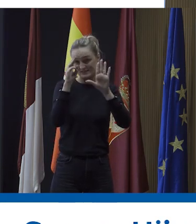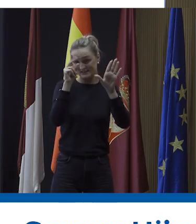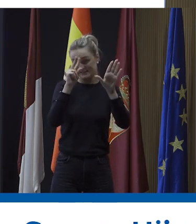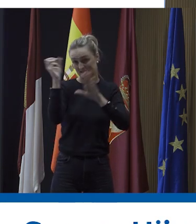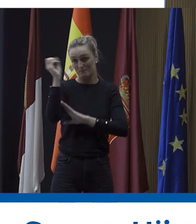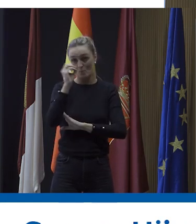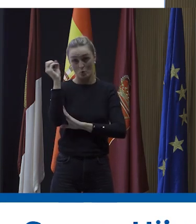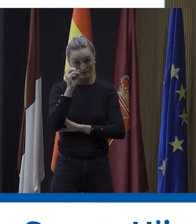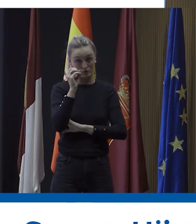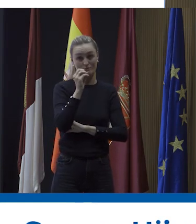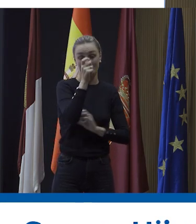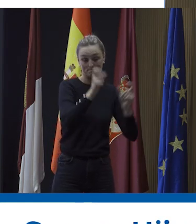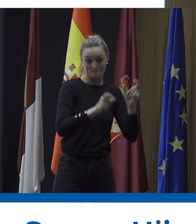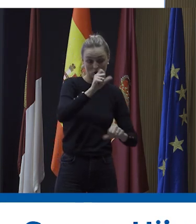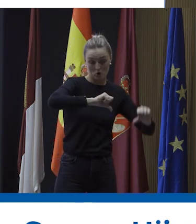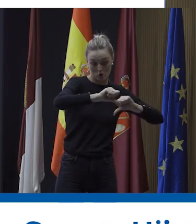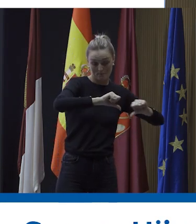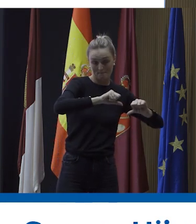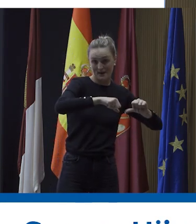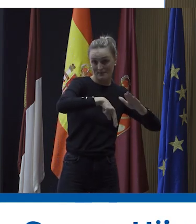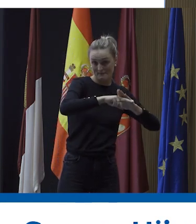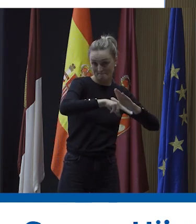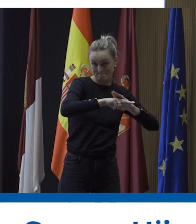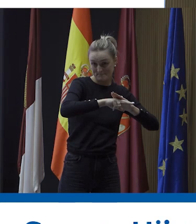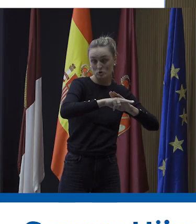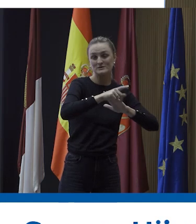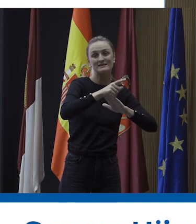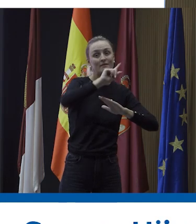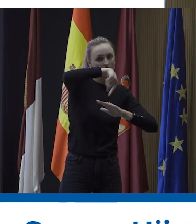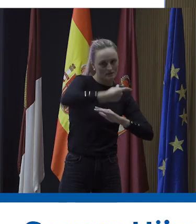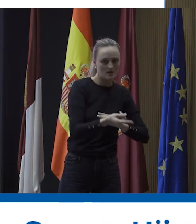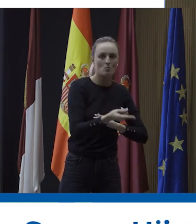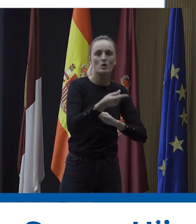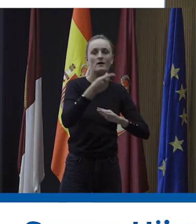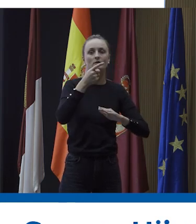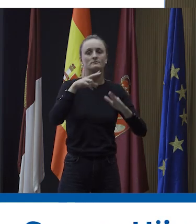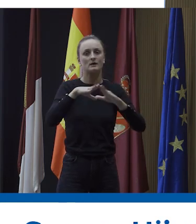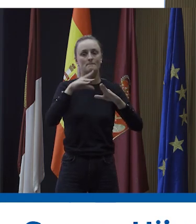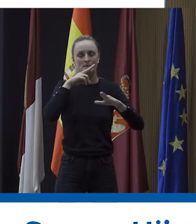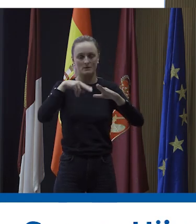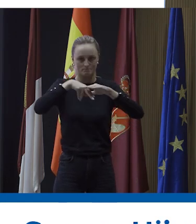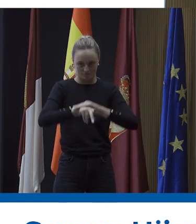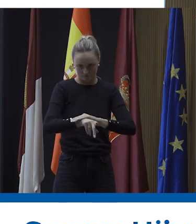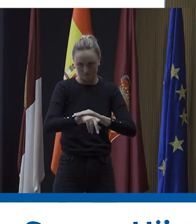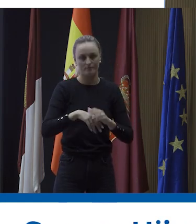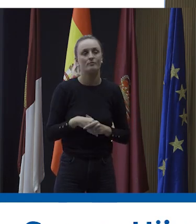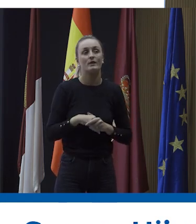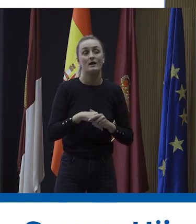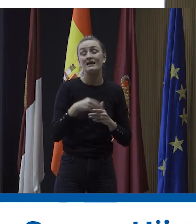que se operan de próstata tienen incontinencia urinaria después, ¿vale? Entonces, cuanto antes se traten, pues mejor.